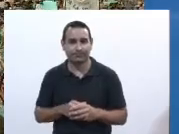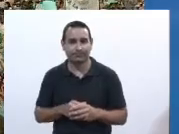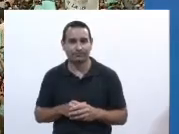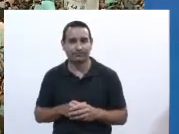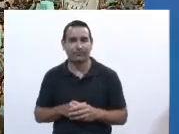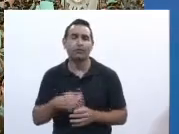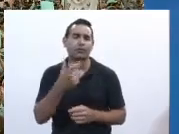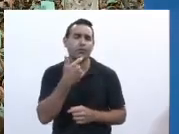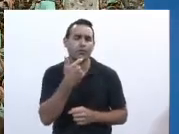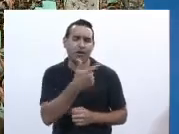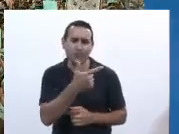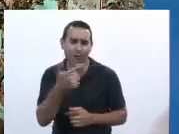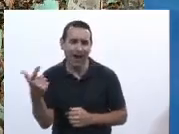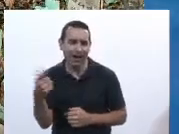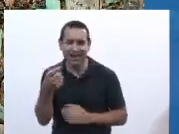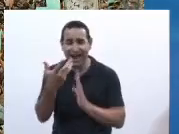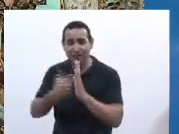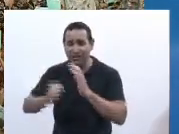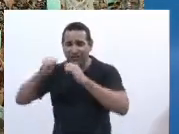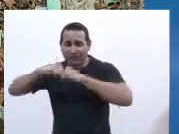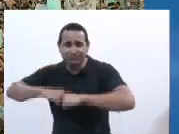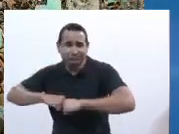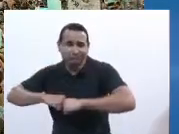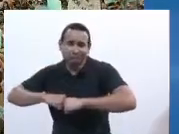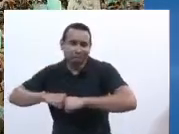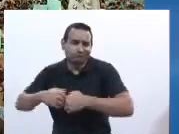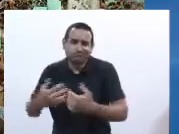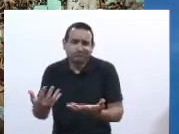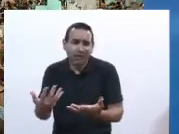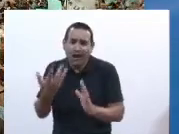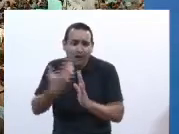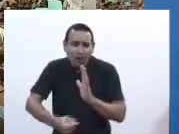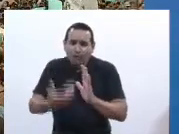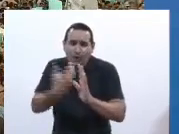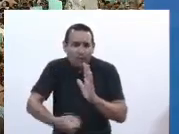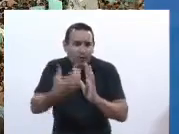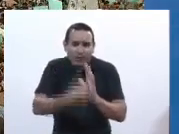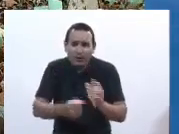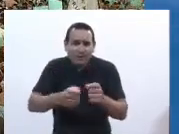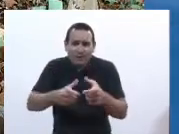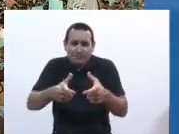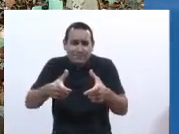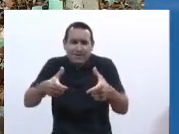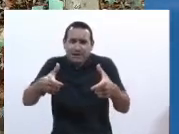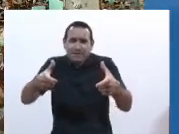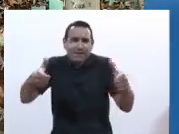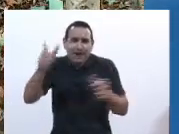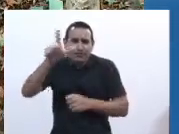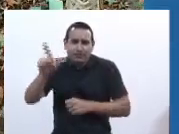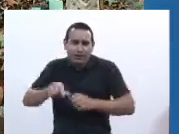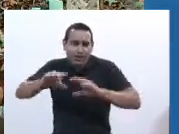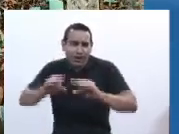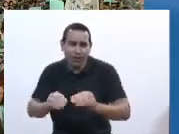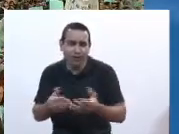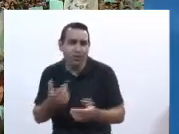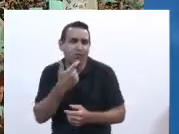No hay duda que la clandestinidad no ayudó a impedir que siga habiendo abortos en gran escala en la Argentina.